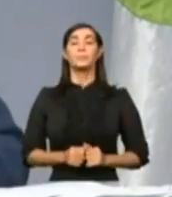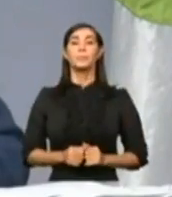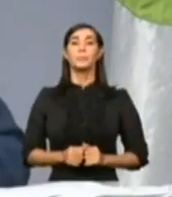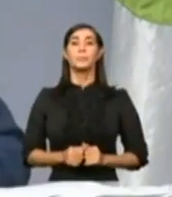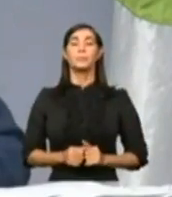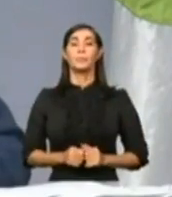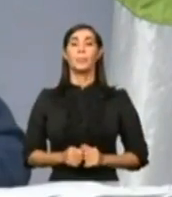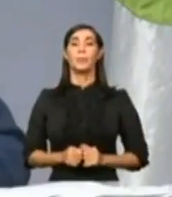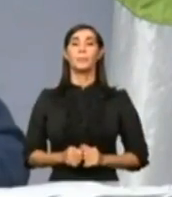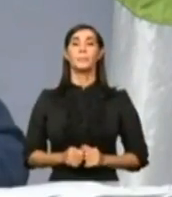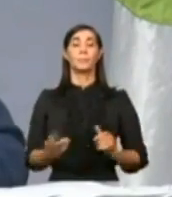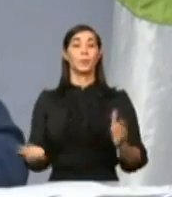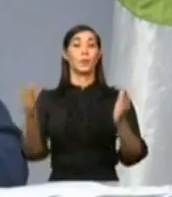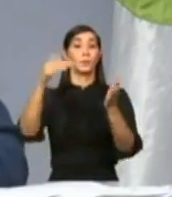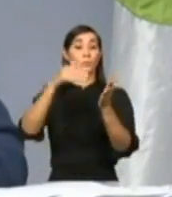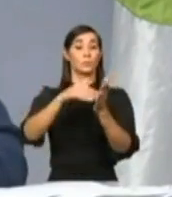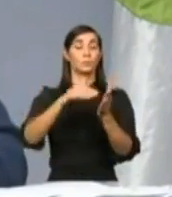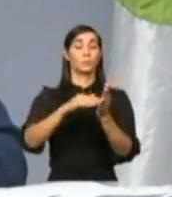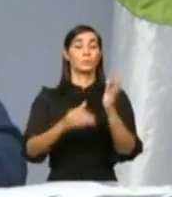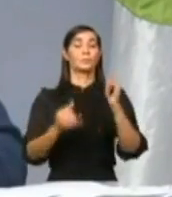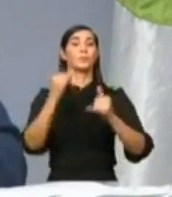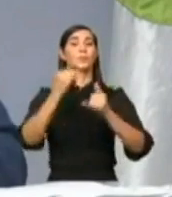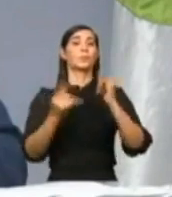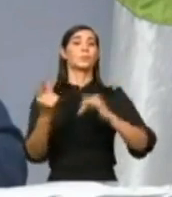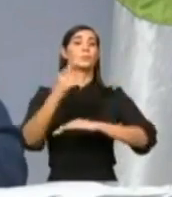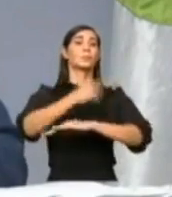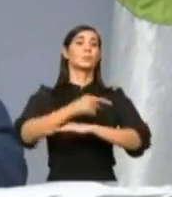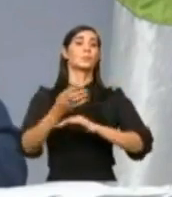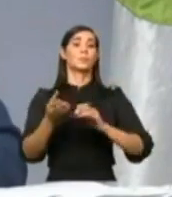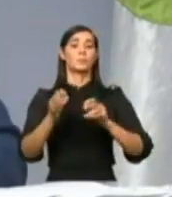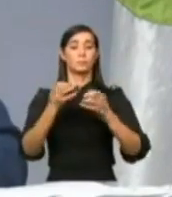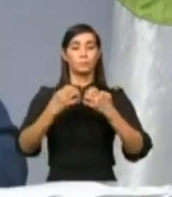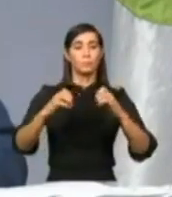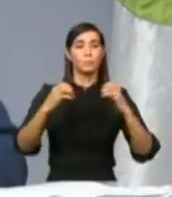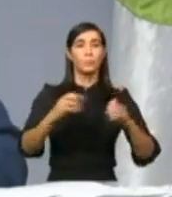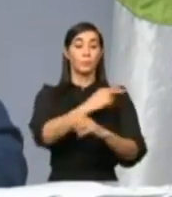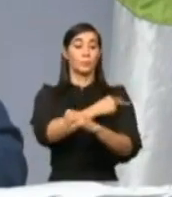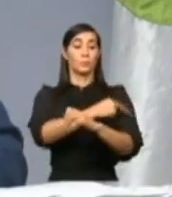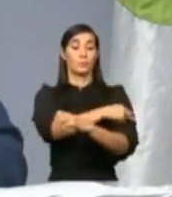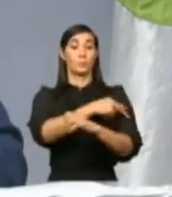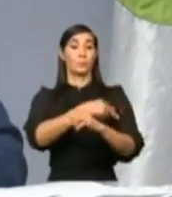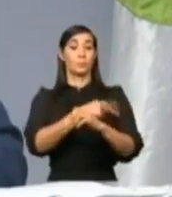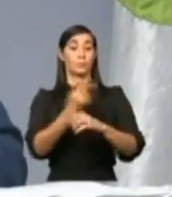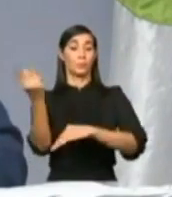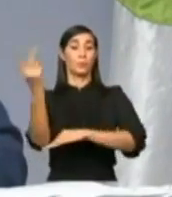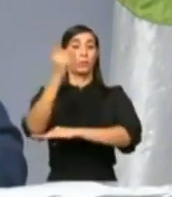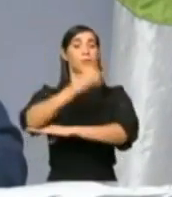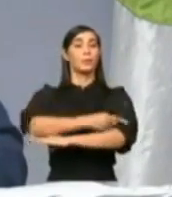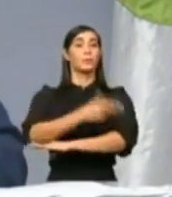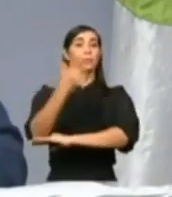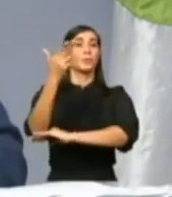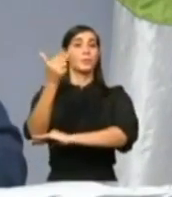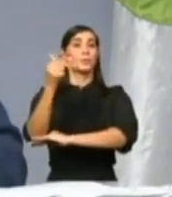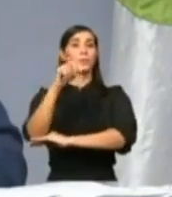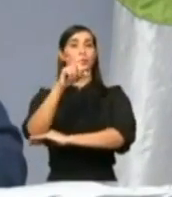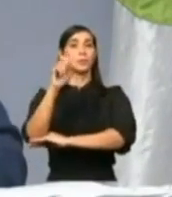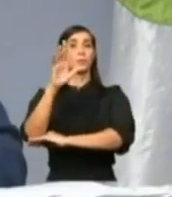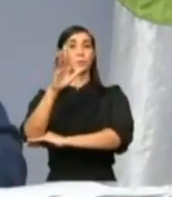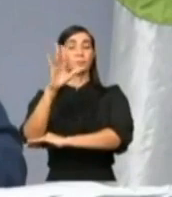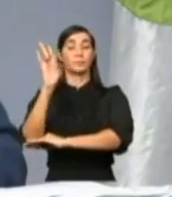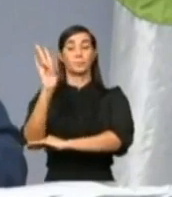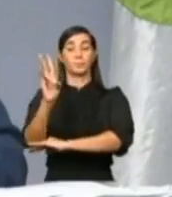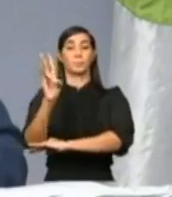Repito, los últimos días de estos internamientos. El día 13 teníamos 155